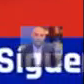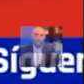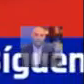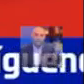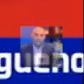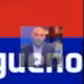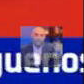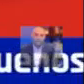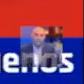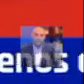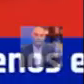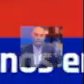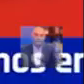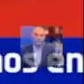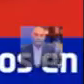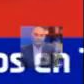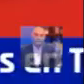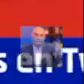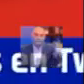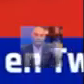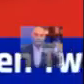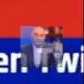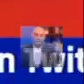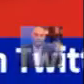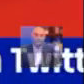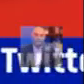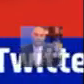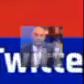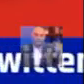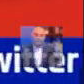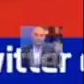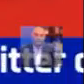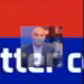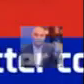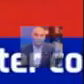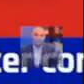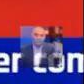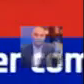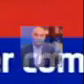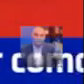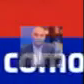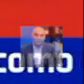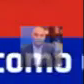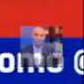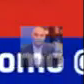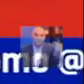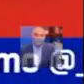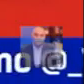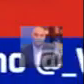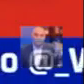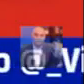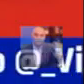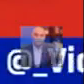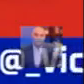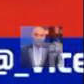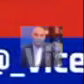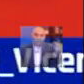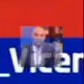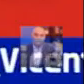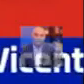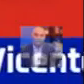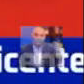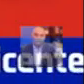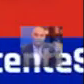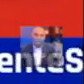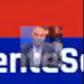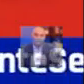Censura, déjeme rescatar una de las 2 o 3 declaraciones que yo considero más importantes del presidente Andrés